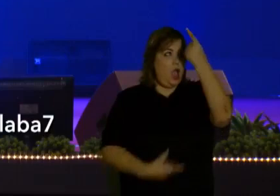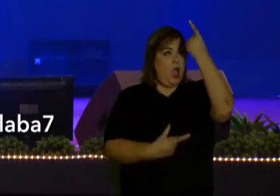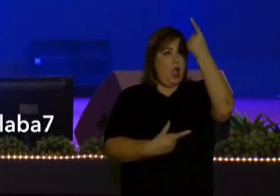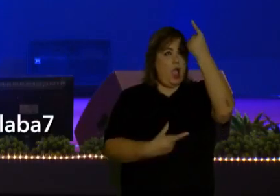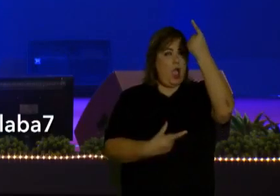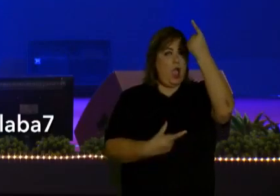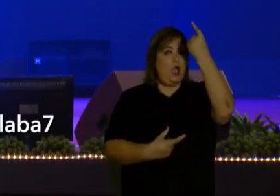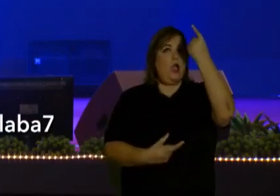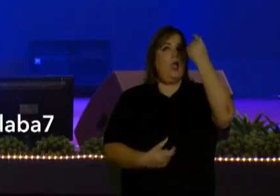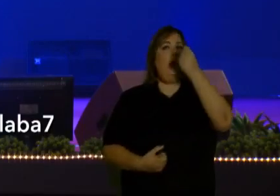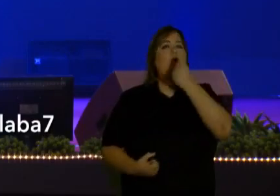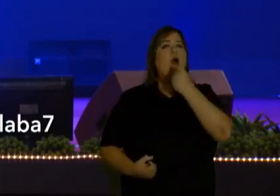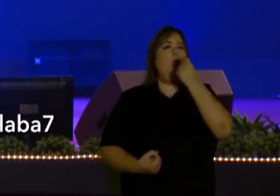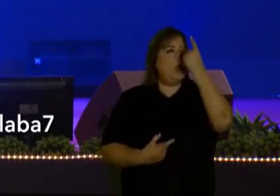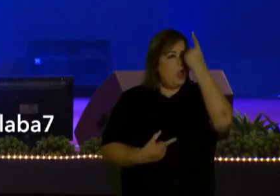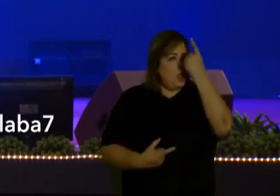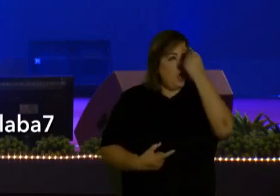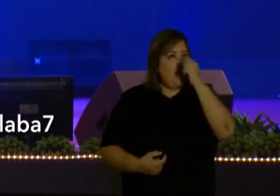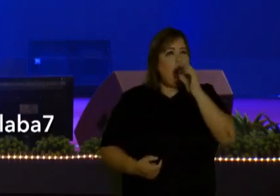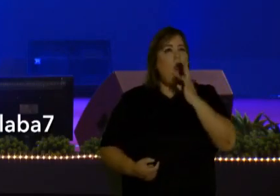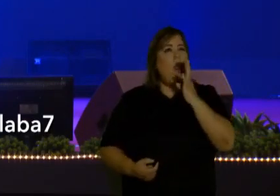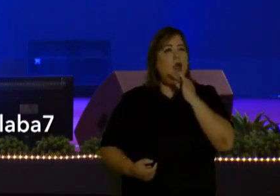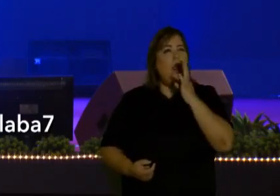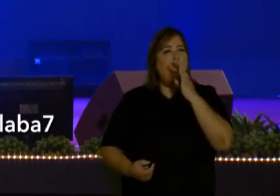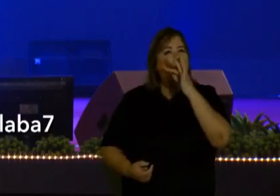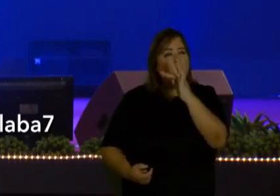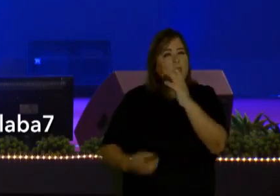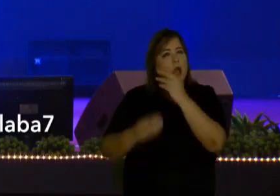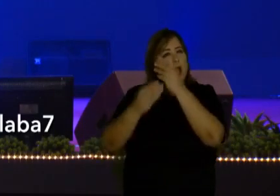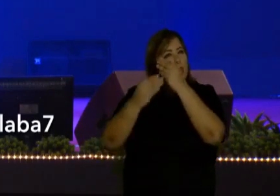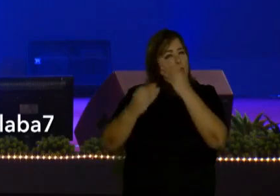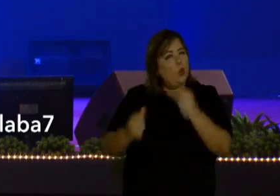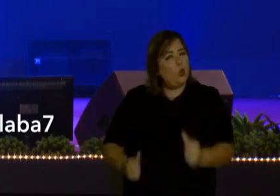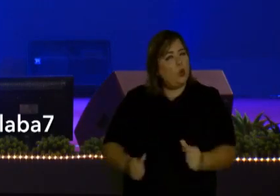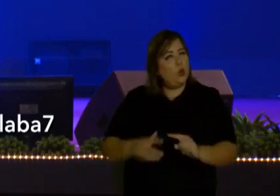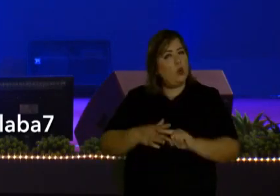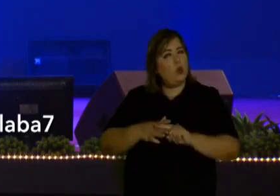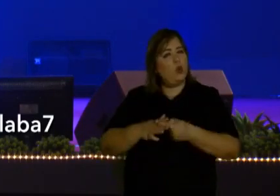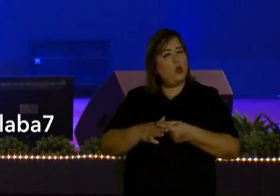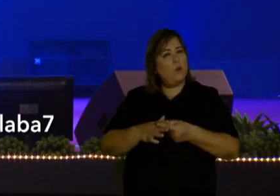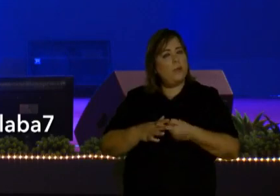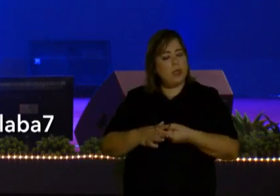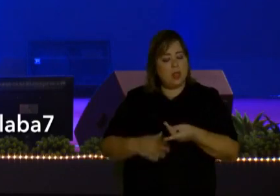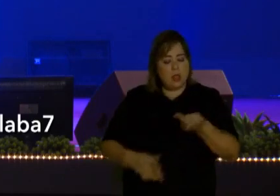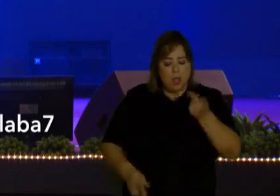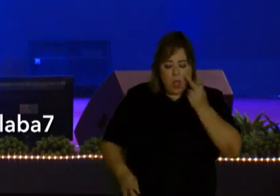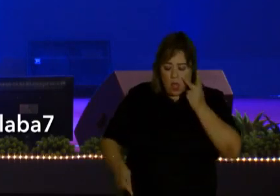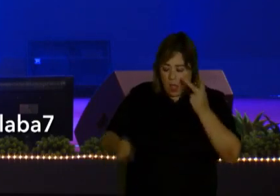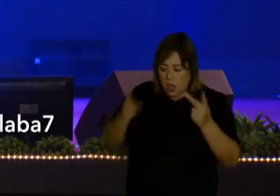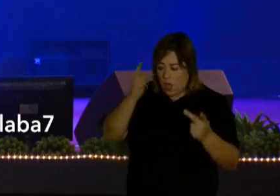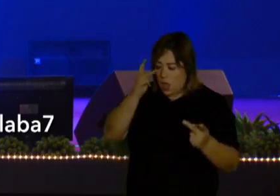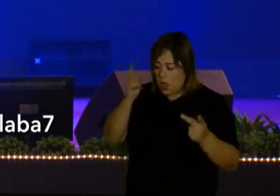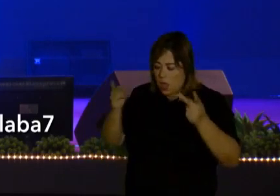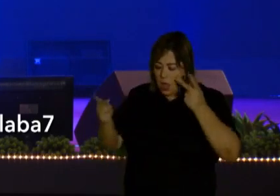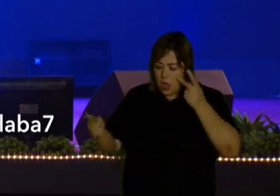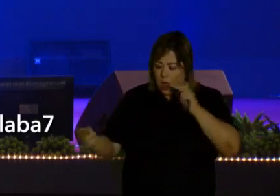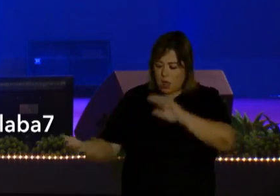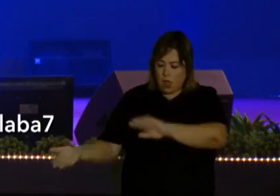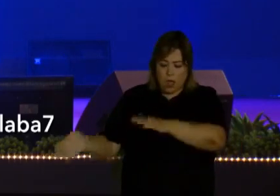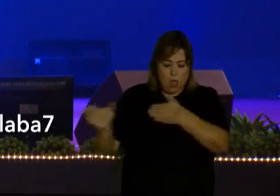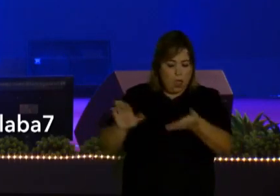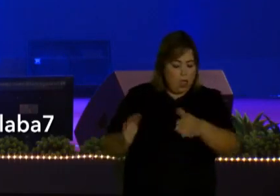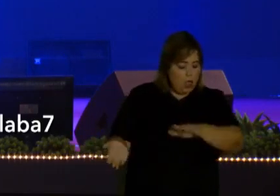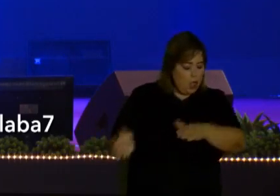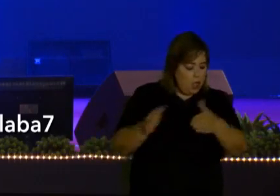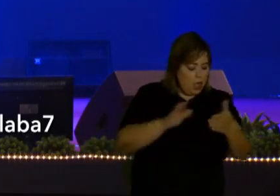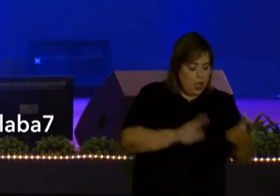hablar sano y eres sano. Se disuelve. Y tú comienzas a hablar en medio de un valle de huesos secos y comienzas los huesos